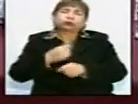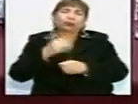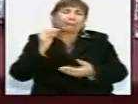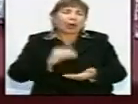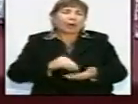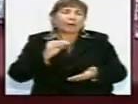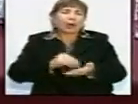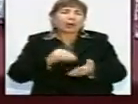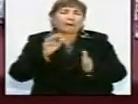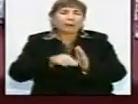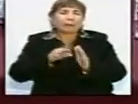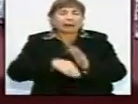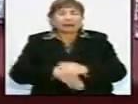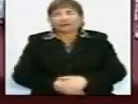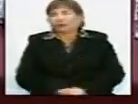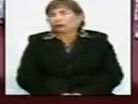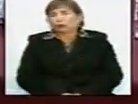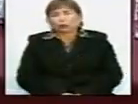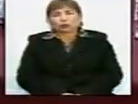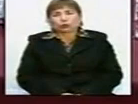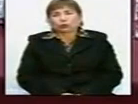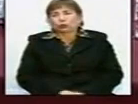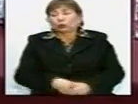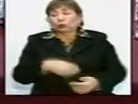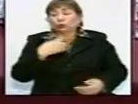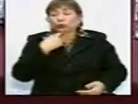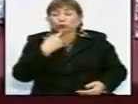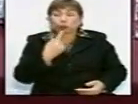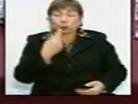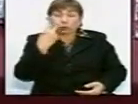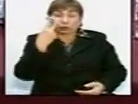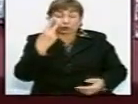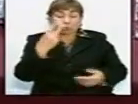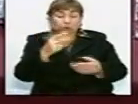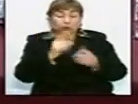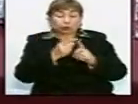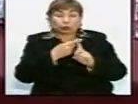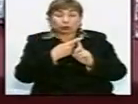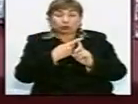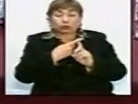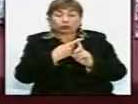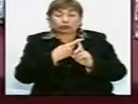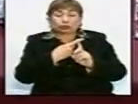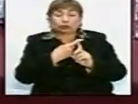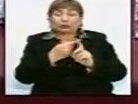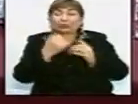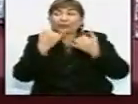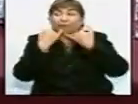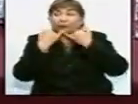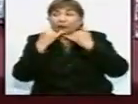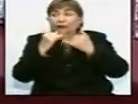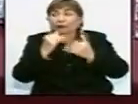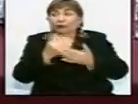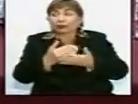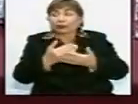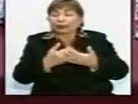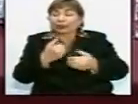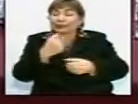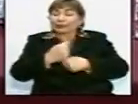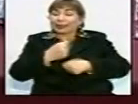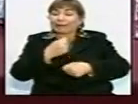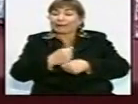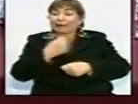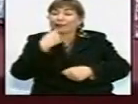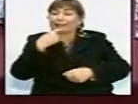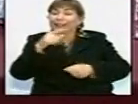yo quería complementar lo expresado por el ingeniero pizarro dos aspectos el primero que la información y el excelente trabajo que